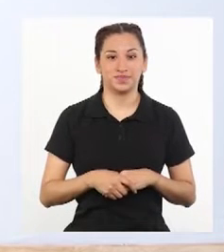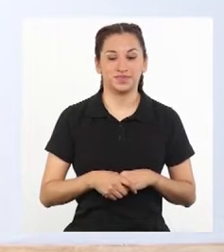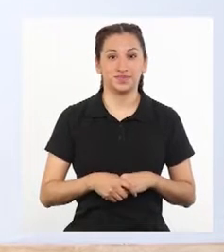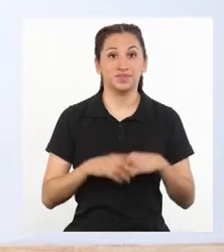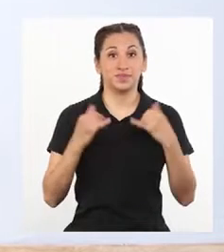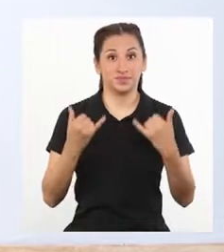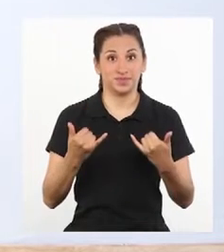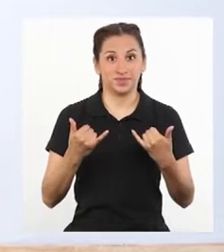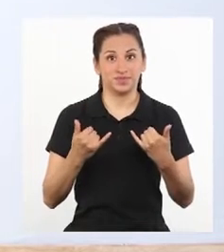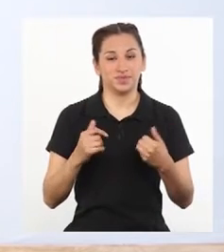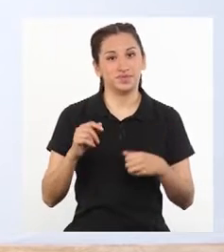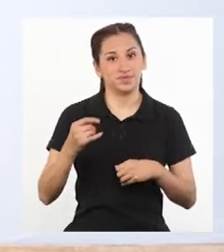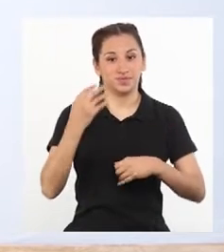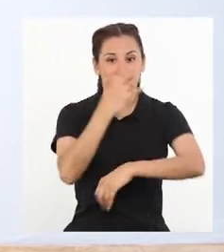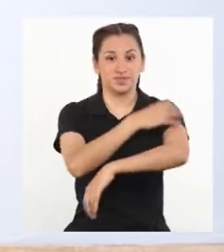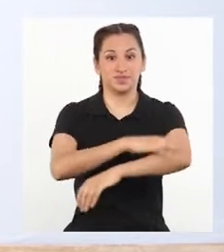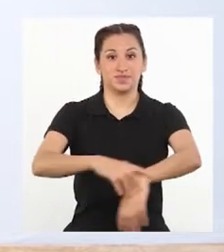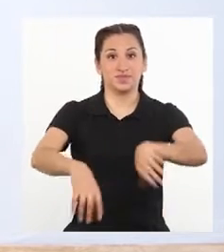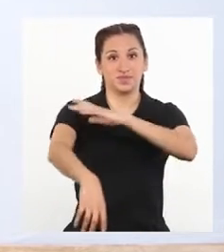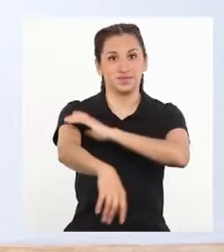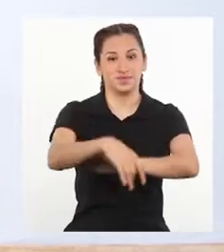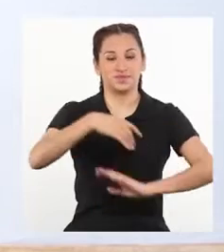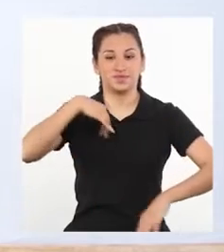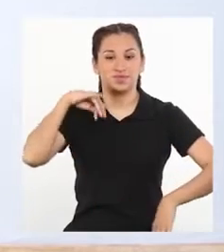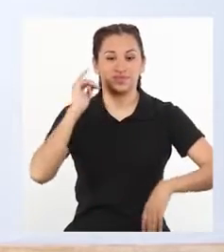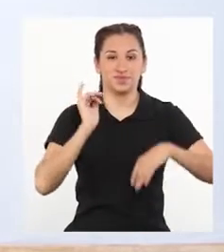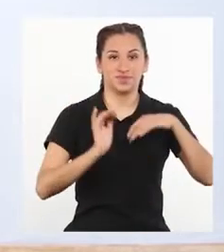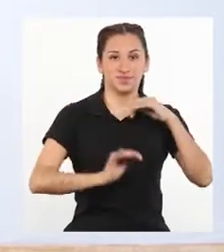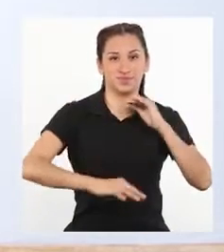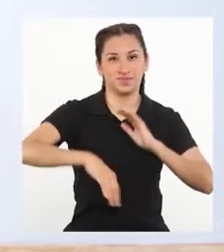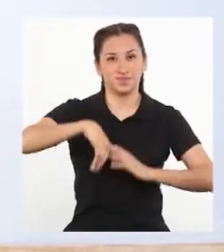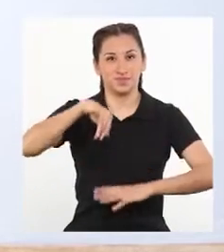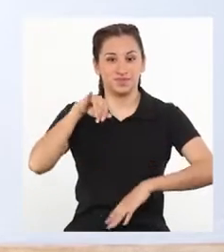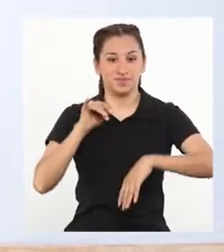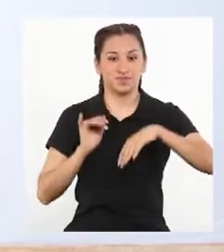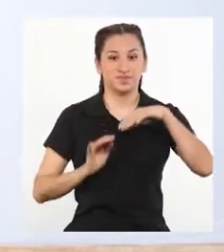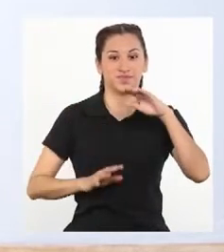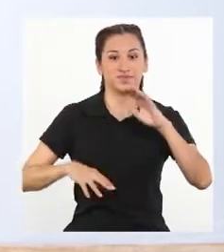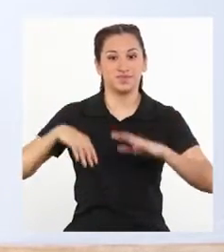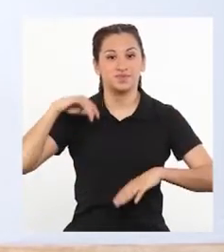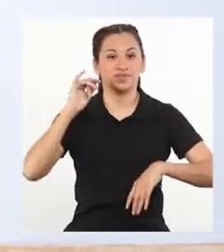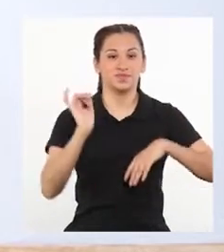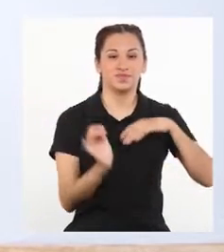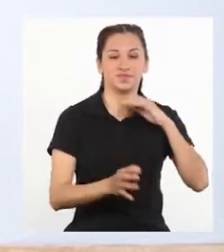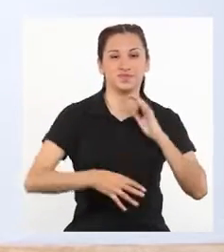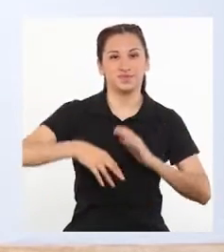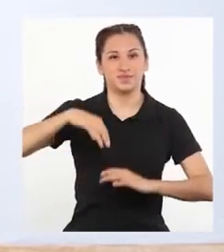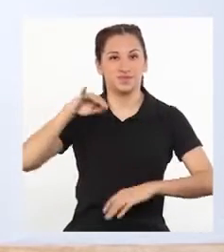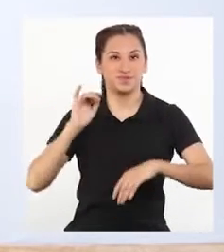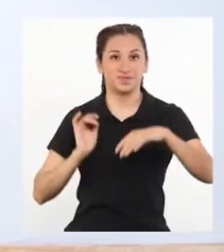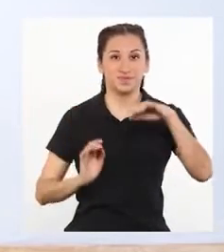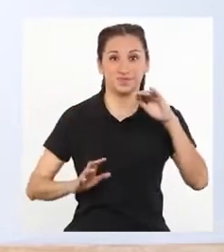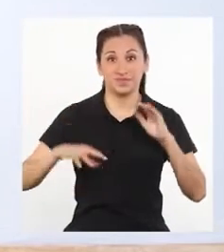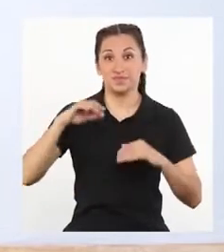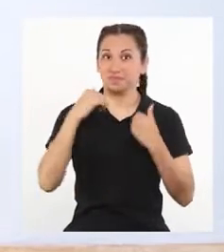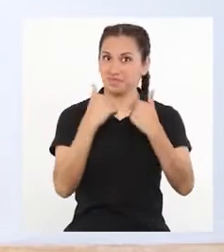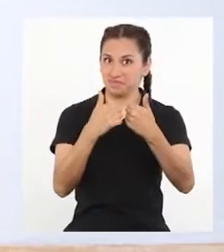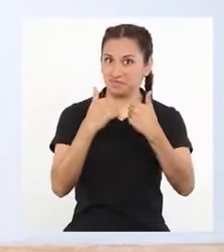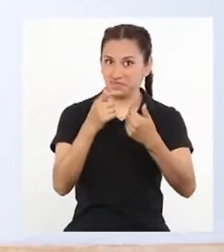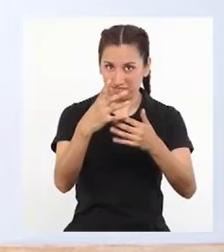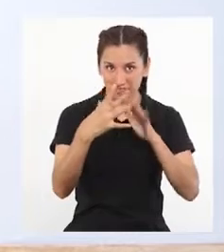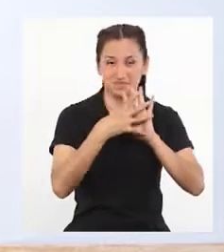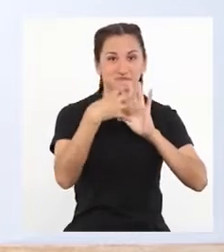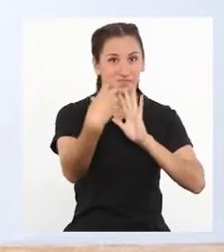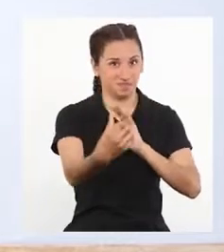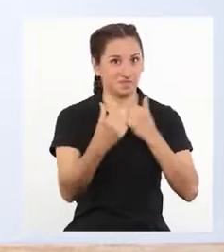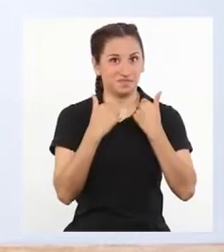Muy bien. Ahora acompañamos con los brazos. Brazos hacen círculo. Eso es. Bien.